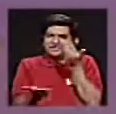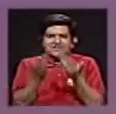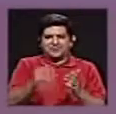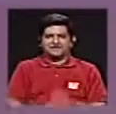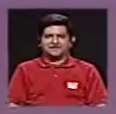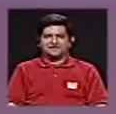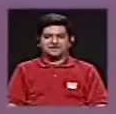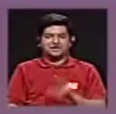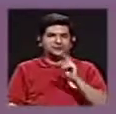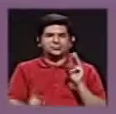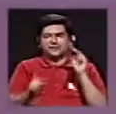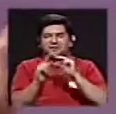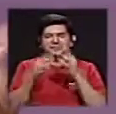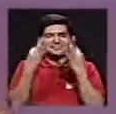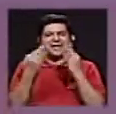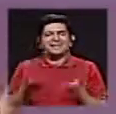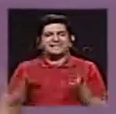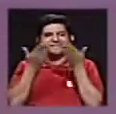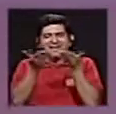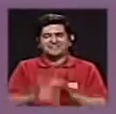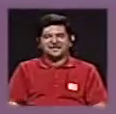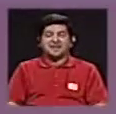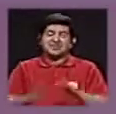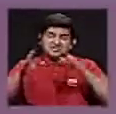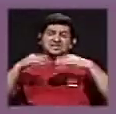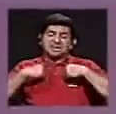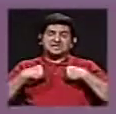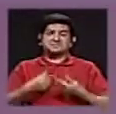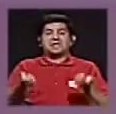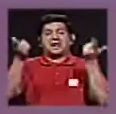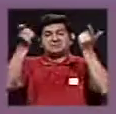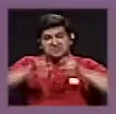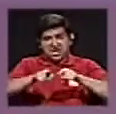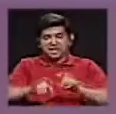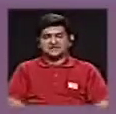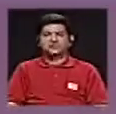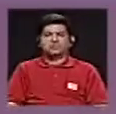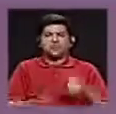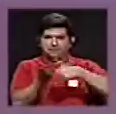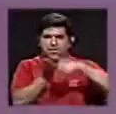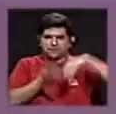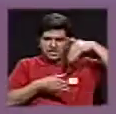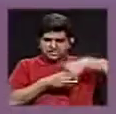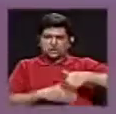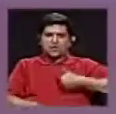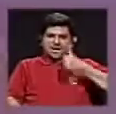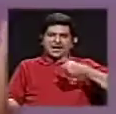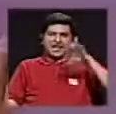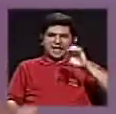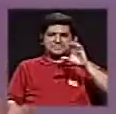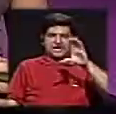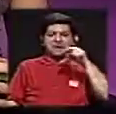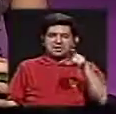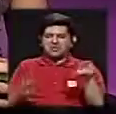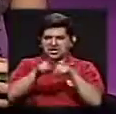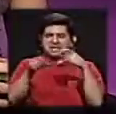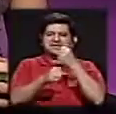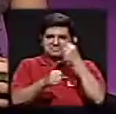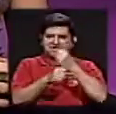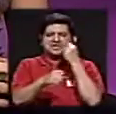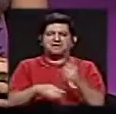mensaje que quisieron dar y te dan de recibo digamos que si en el caso de la de la convención hubiese ganado xxi cambie con ella también se